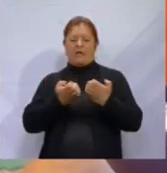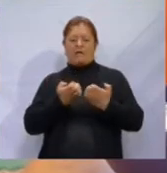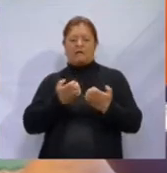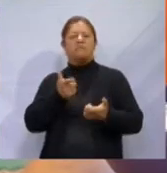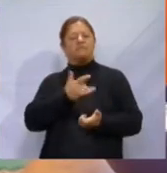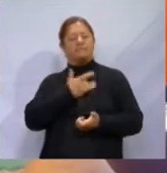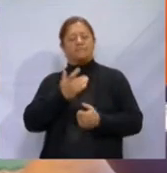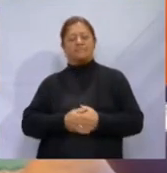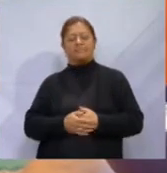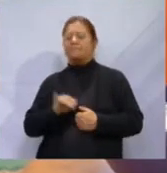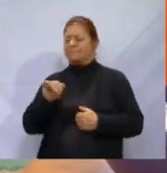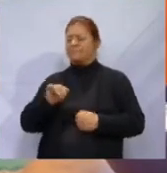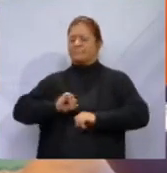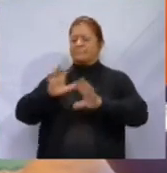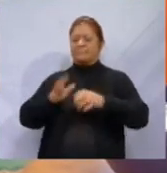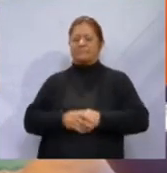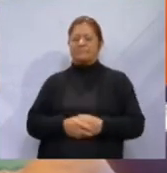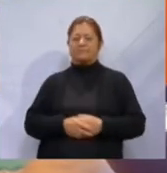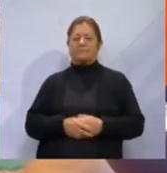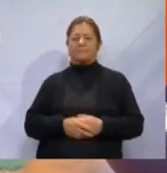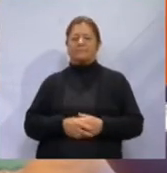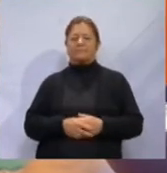parece? Claro que sí. Vamos.